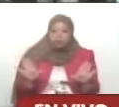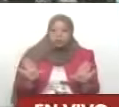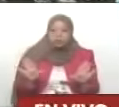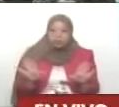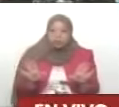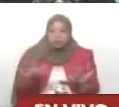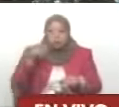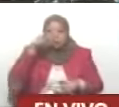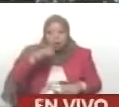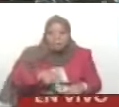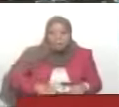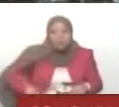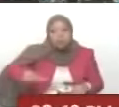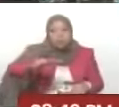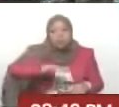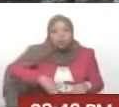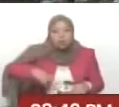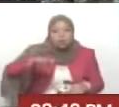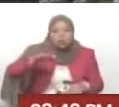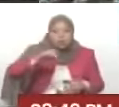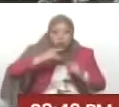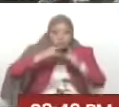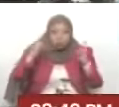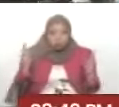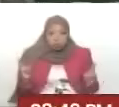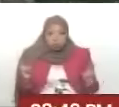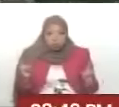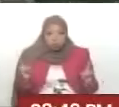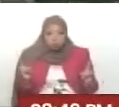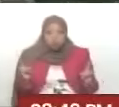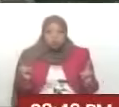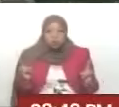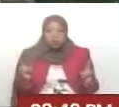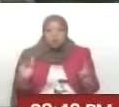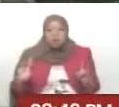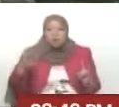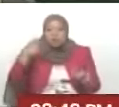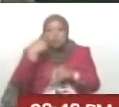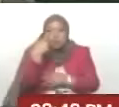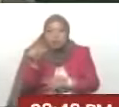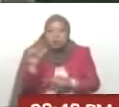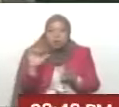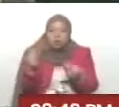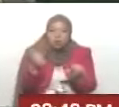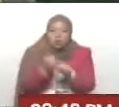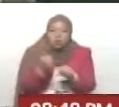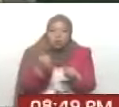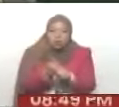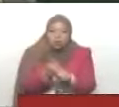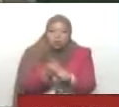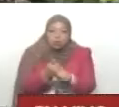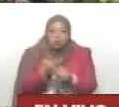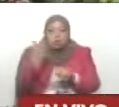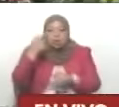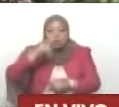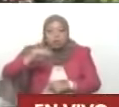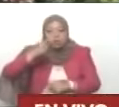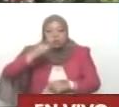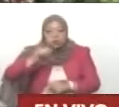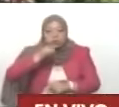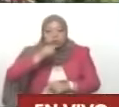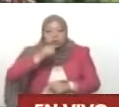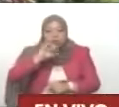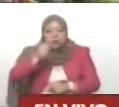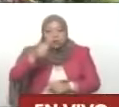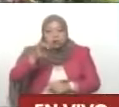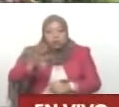El puente de Alvarenga, que es termina la parroquia de Las Brisas y comienza a Charayave, tiene